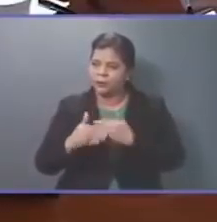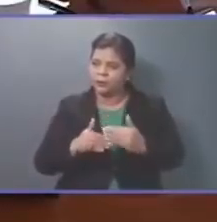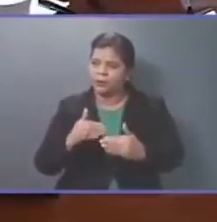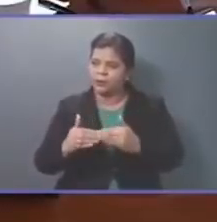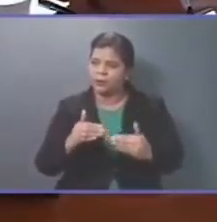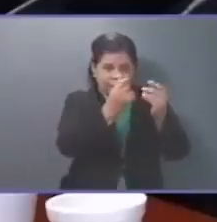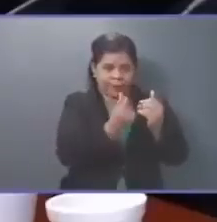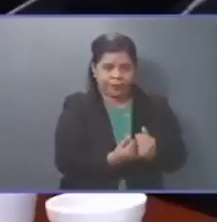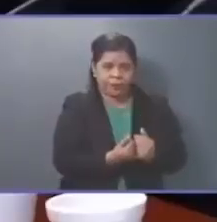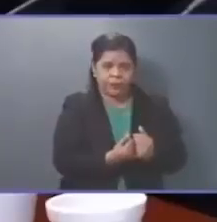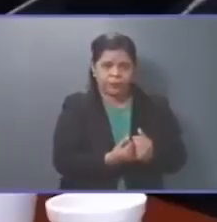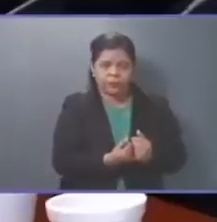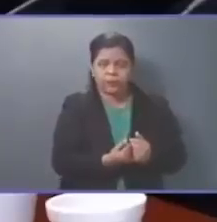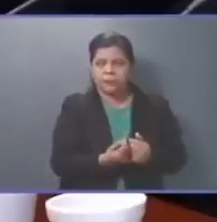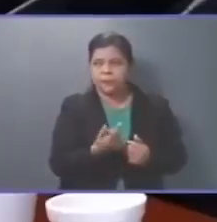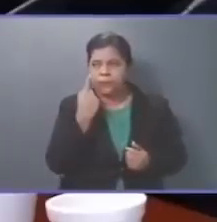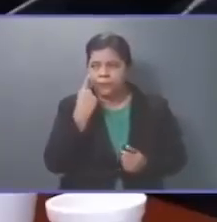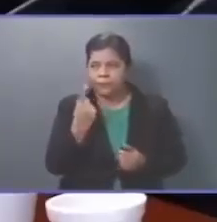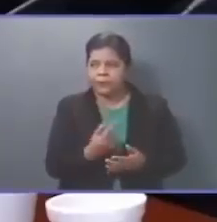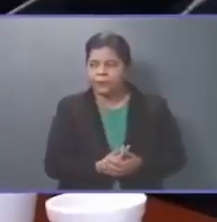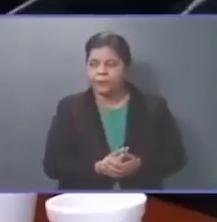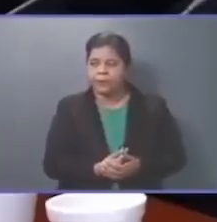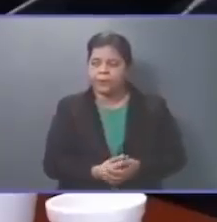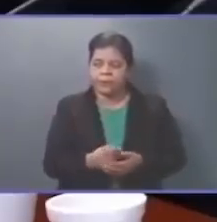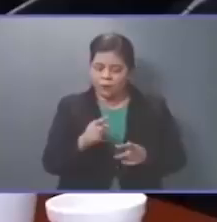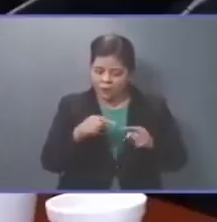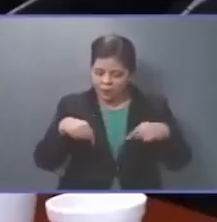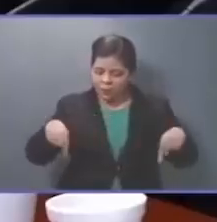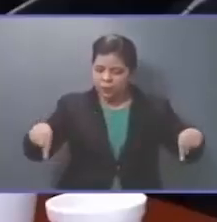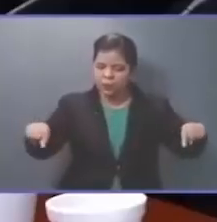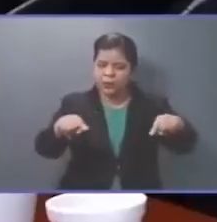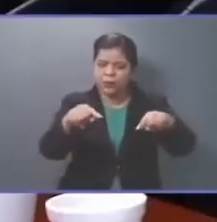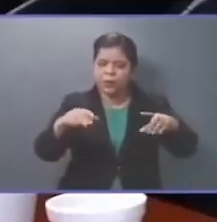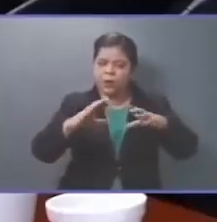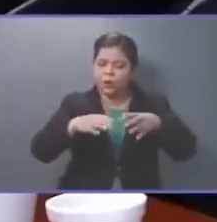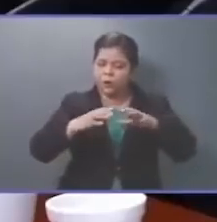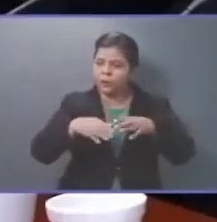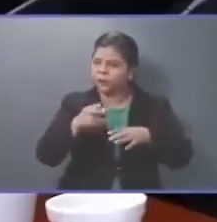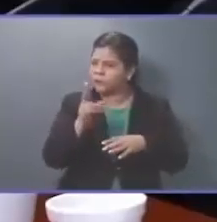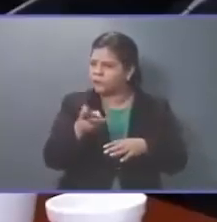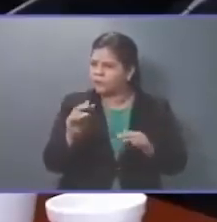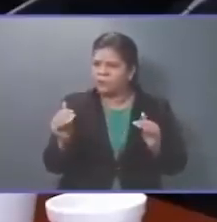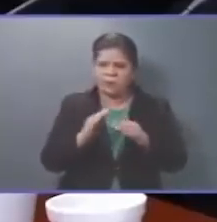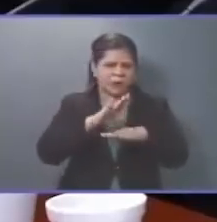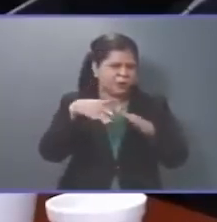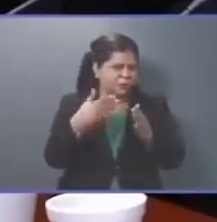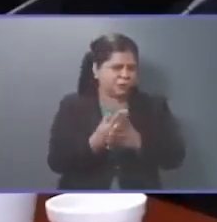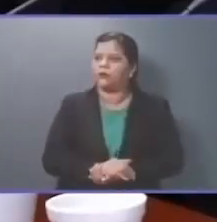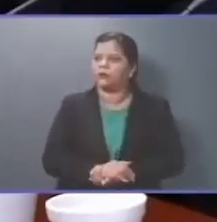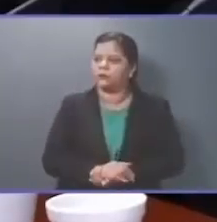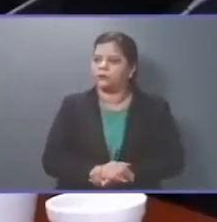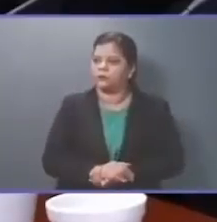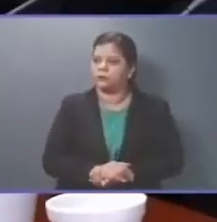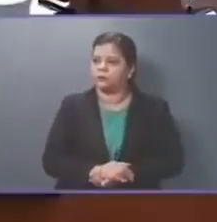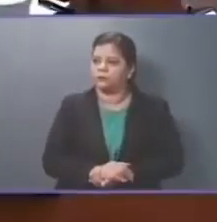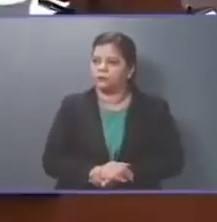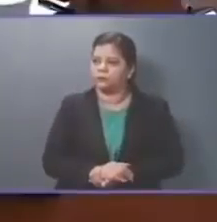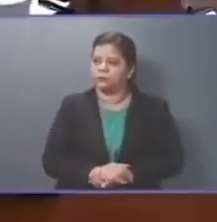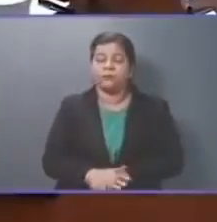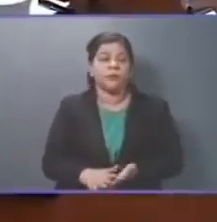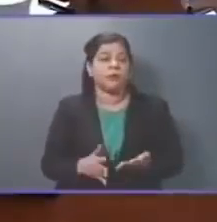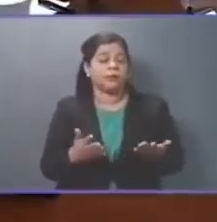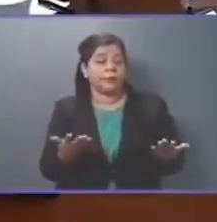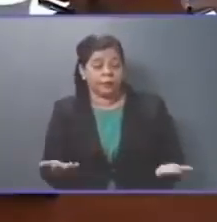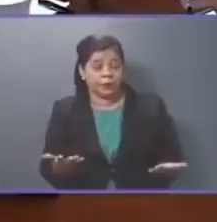tramitando fondos? Si usted ve, el salón de esta comisión es parecido al de todas las comisiones. Para efectos de